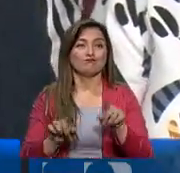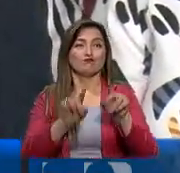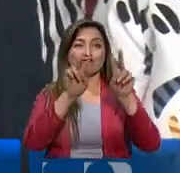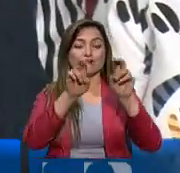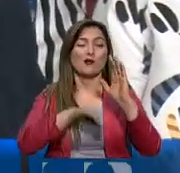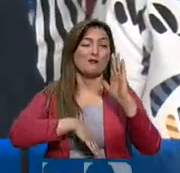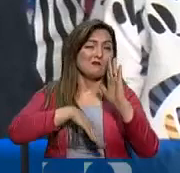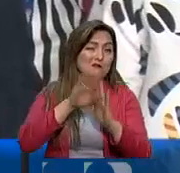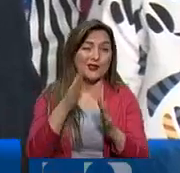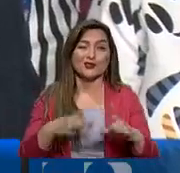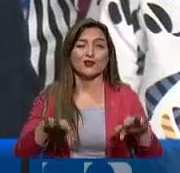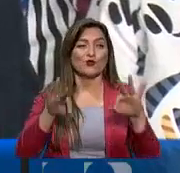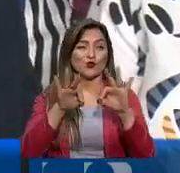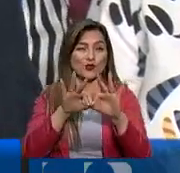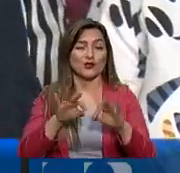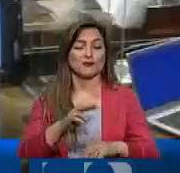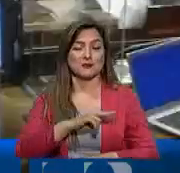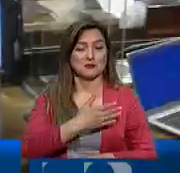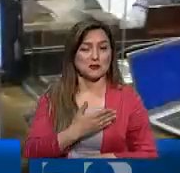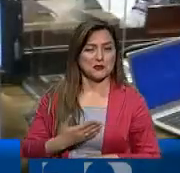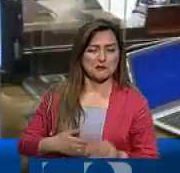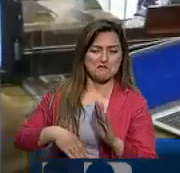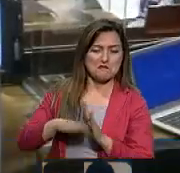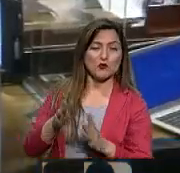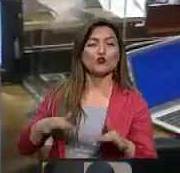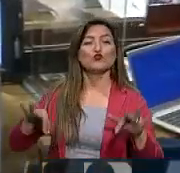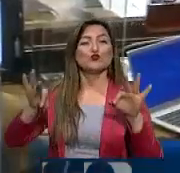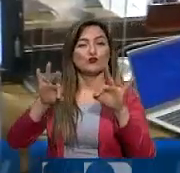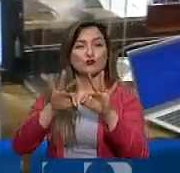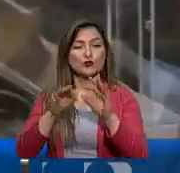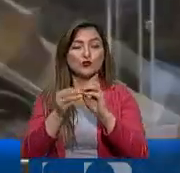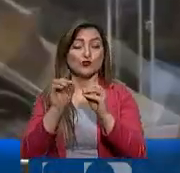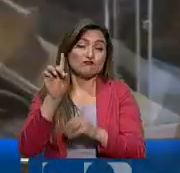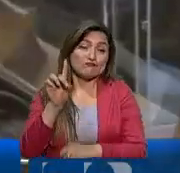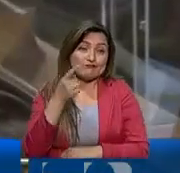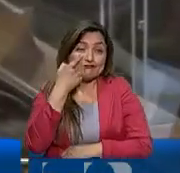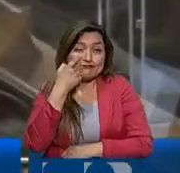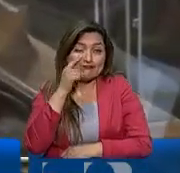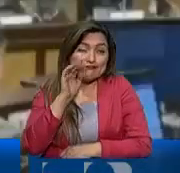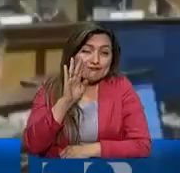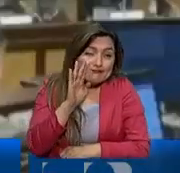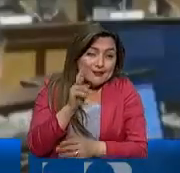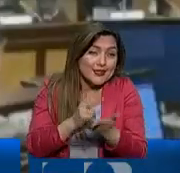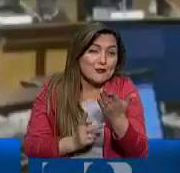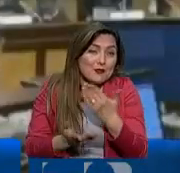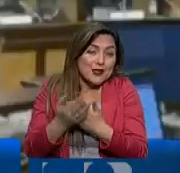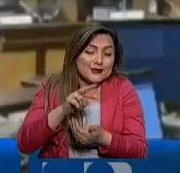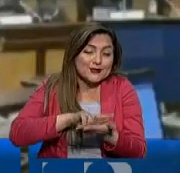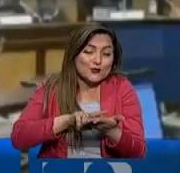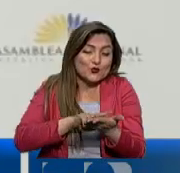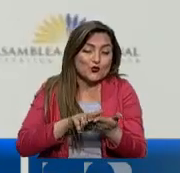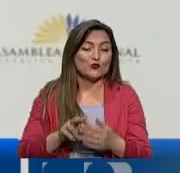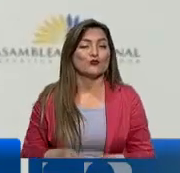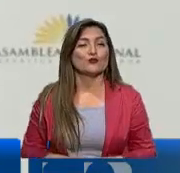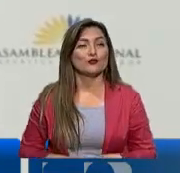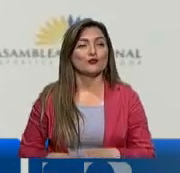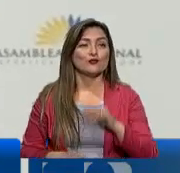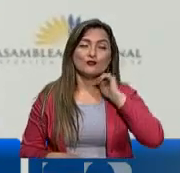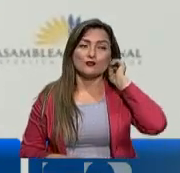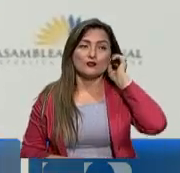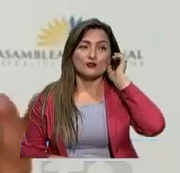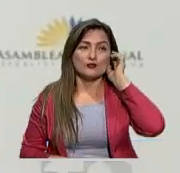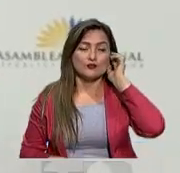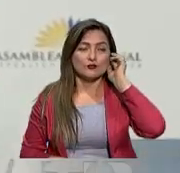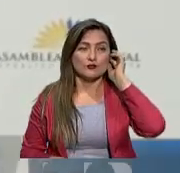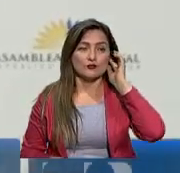más importantes que elegir una vicepresidencia. Mientras, UNES esperará a ver lo que suceda en la sesión del pleno. Vamos a ver si es que